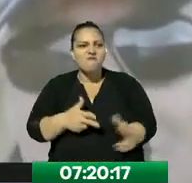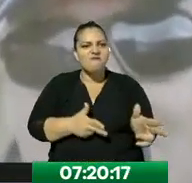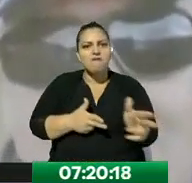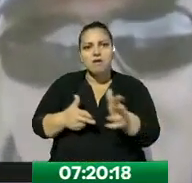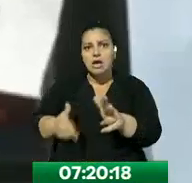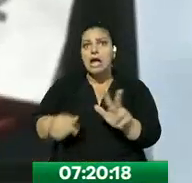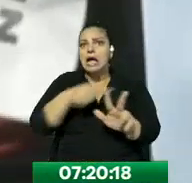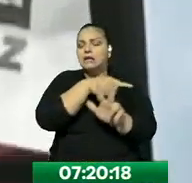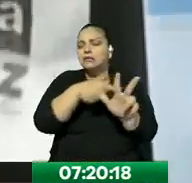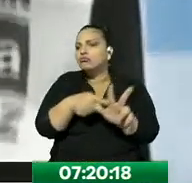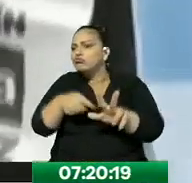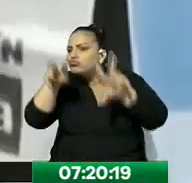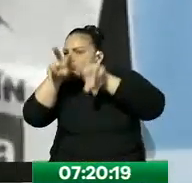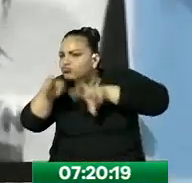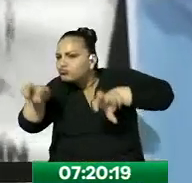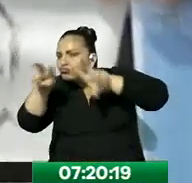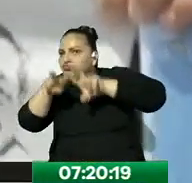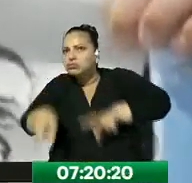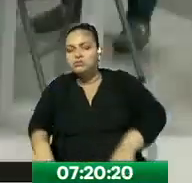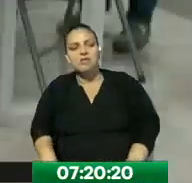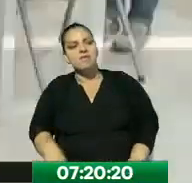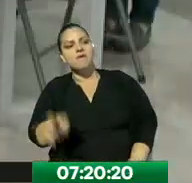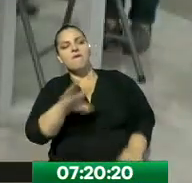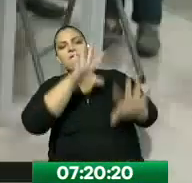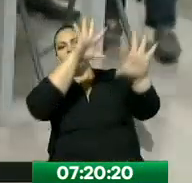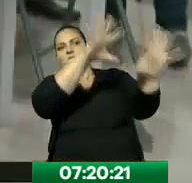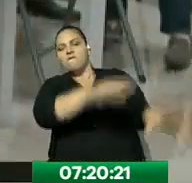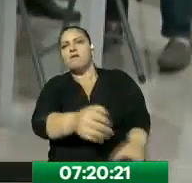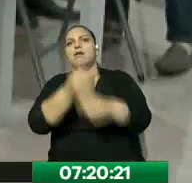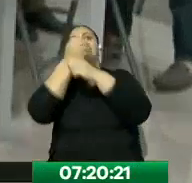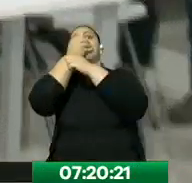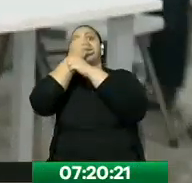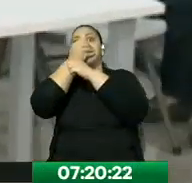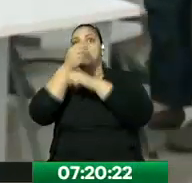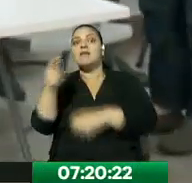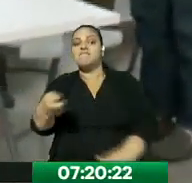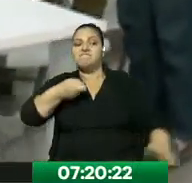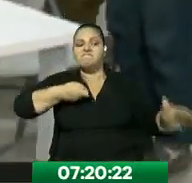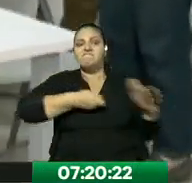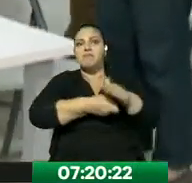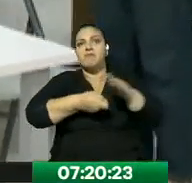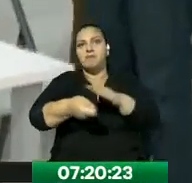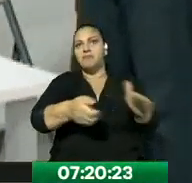grupo liderado por alias Guacho, informó Priscila Cadena.